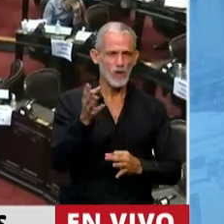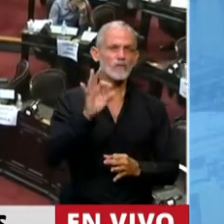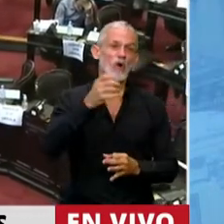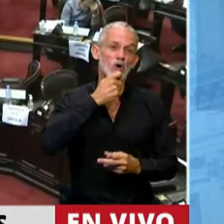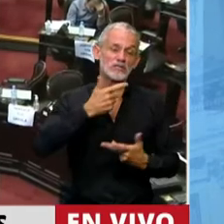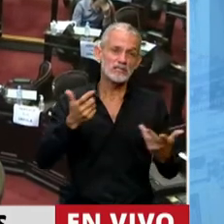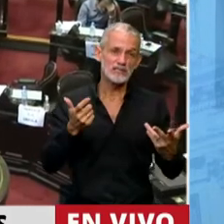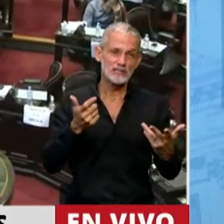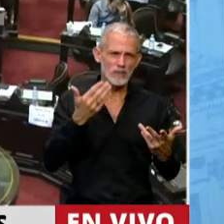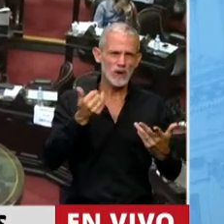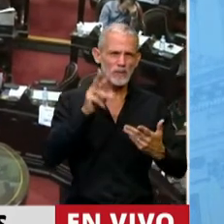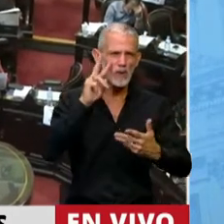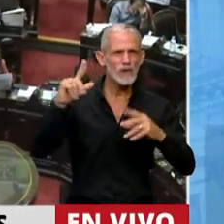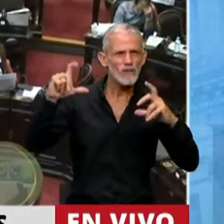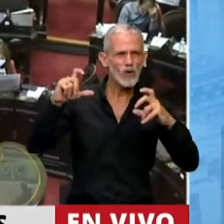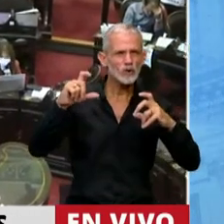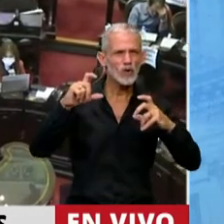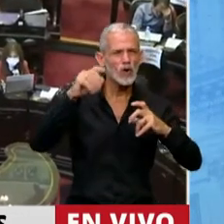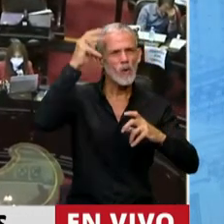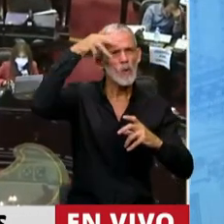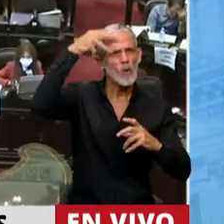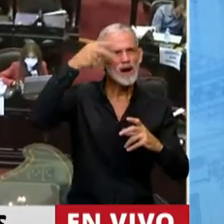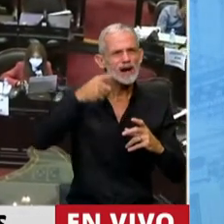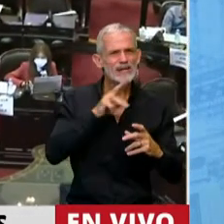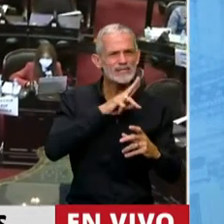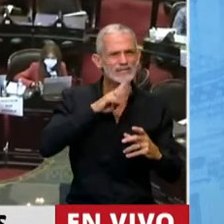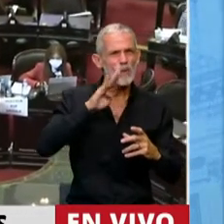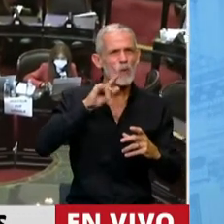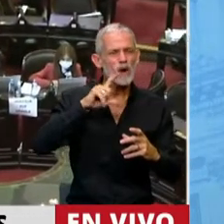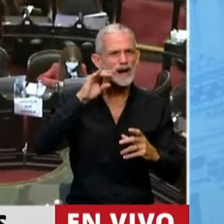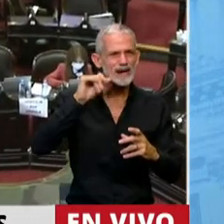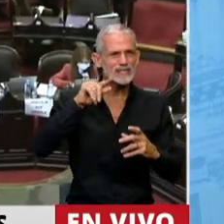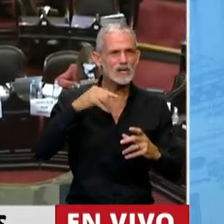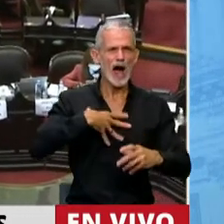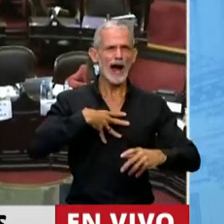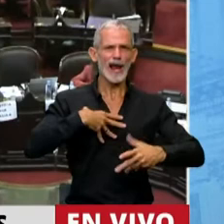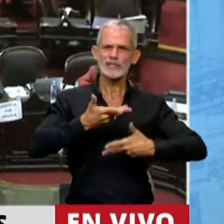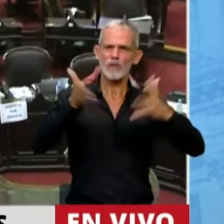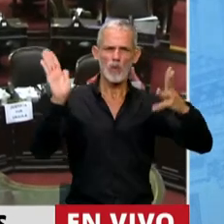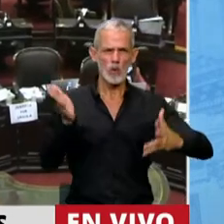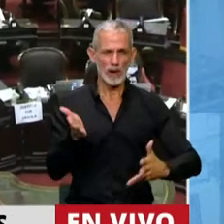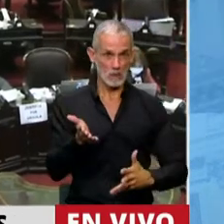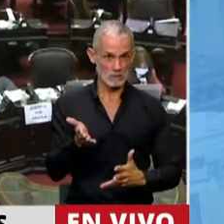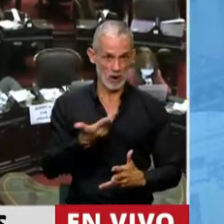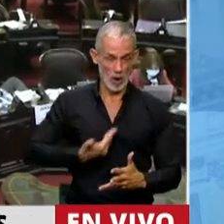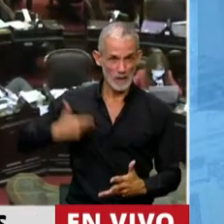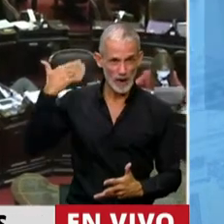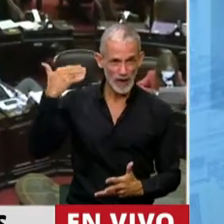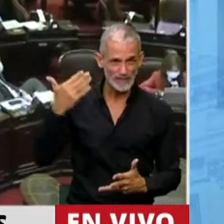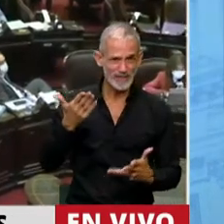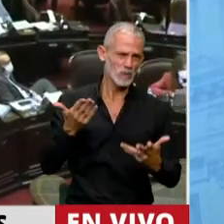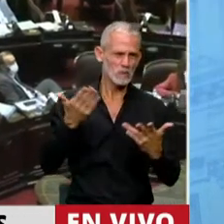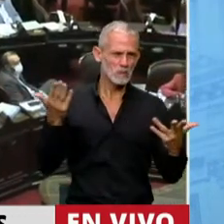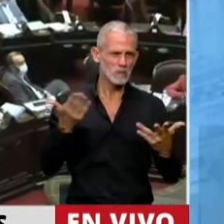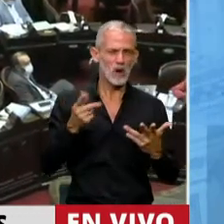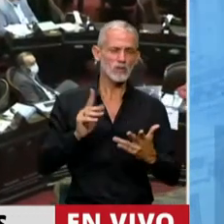o tener que ver esa foto de Patricia Bullrich diciendo, dando una clase pública. Gobierno anterior, adalides